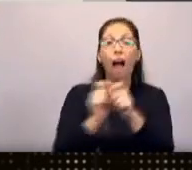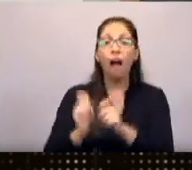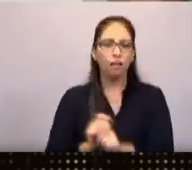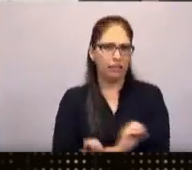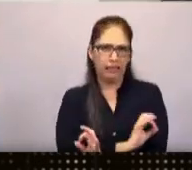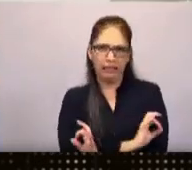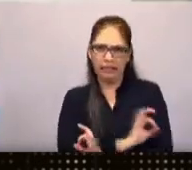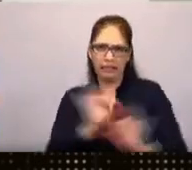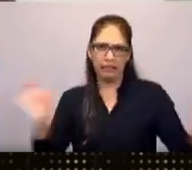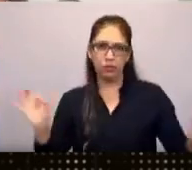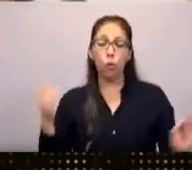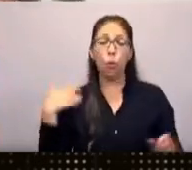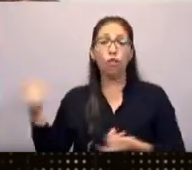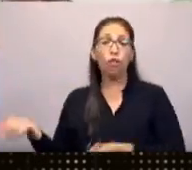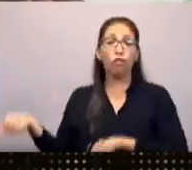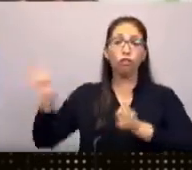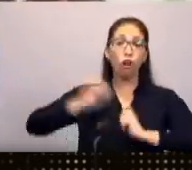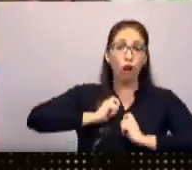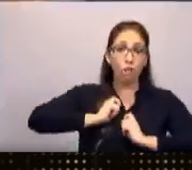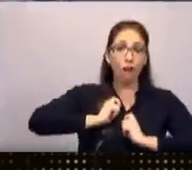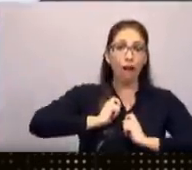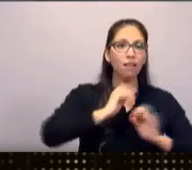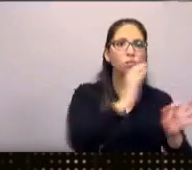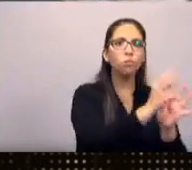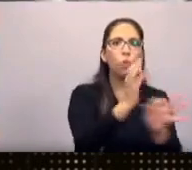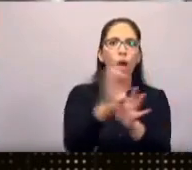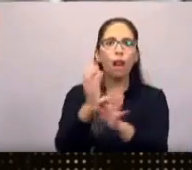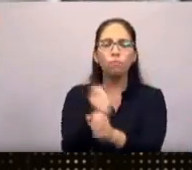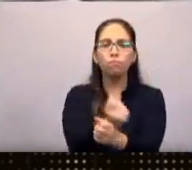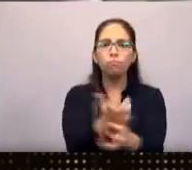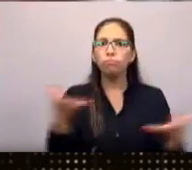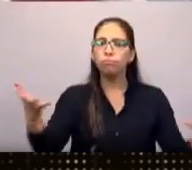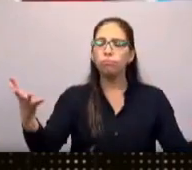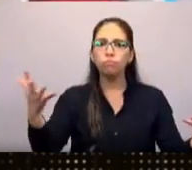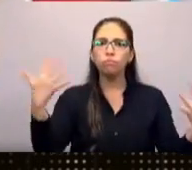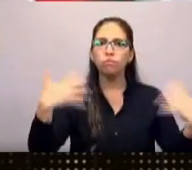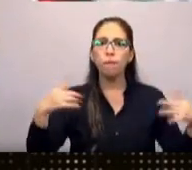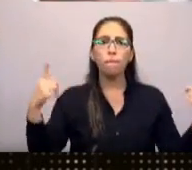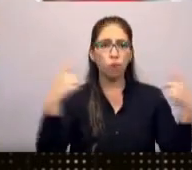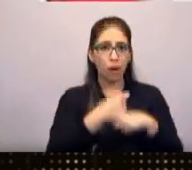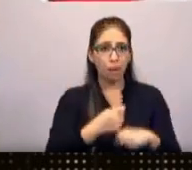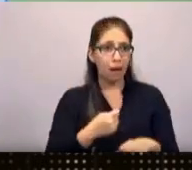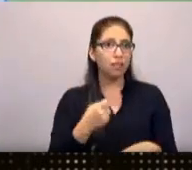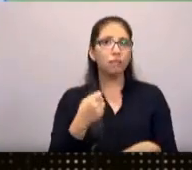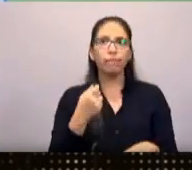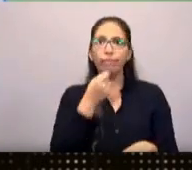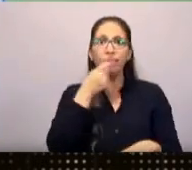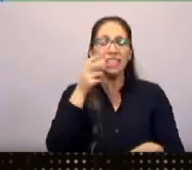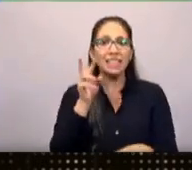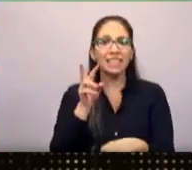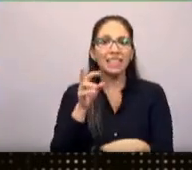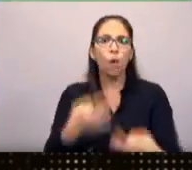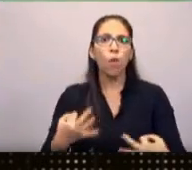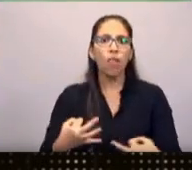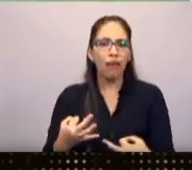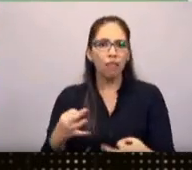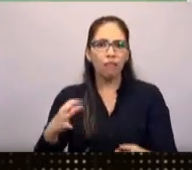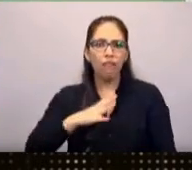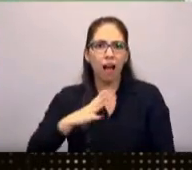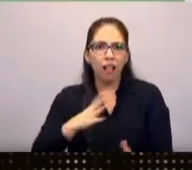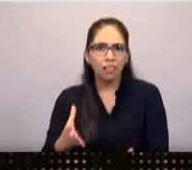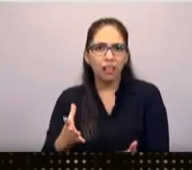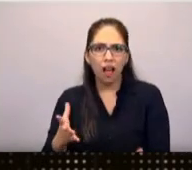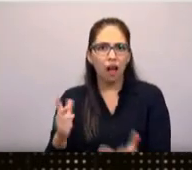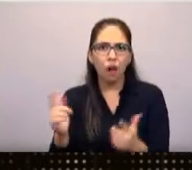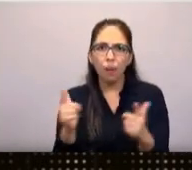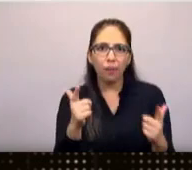teníamos muchas escuelas cuando asumimos con problemas incluso de seguridad para quienes asistían a los